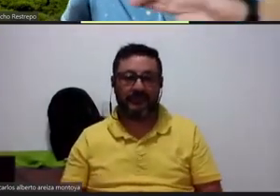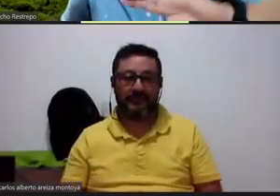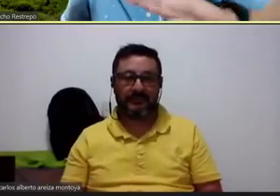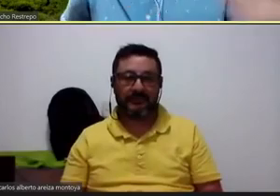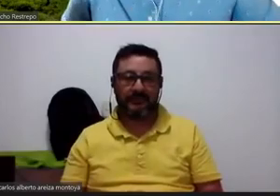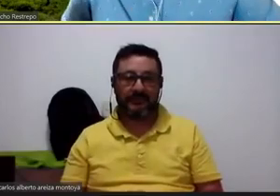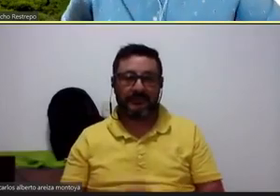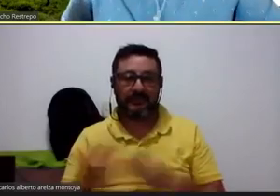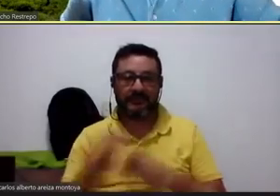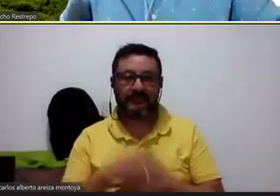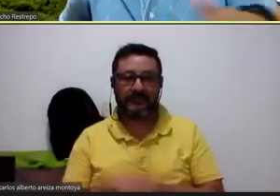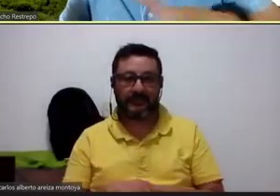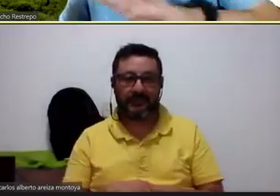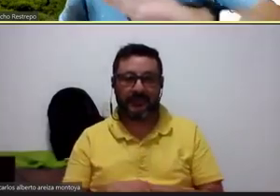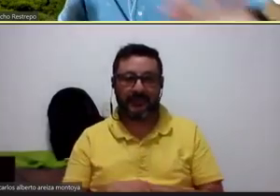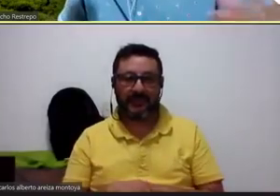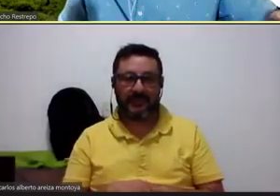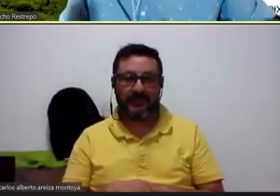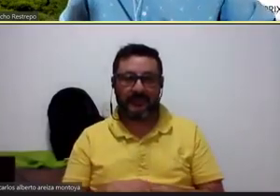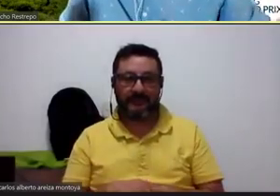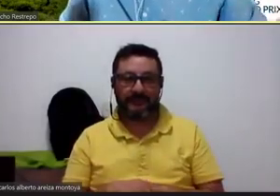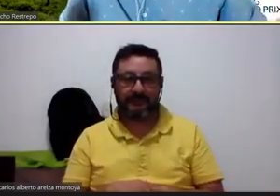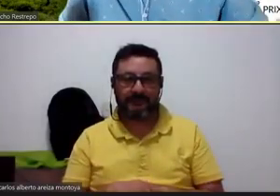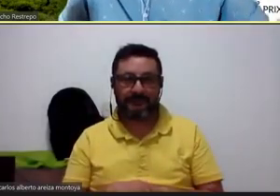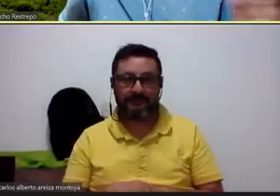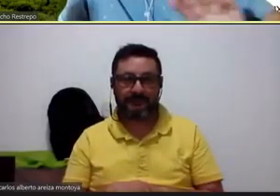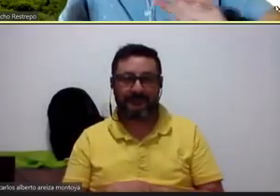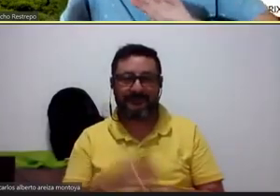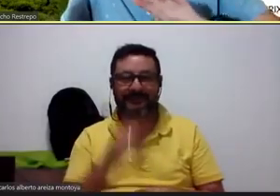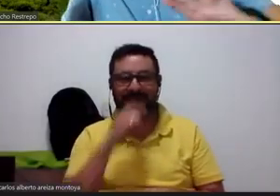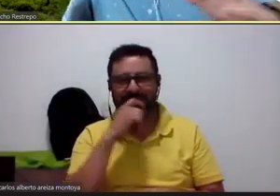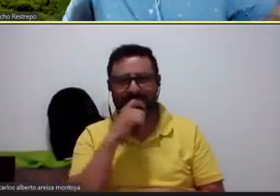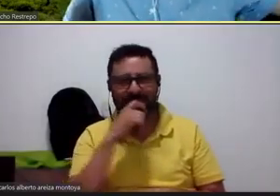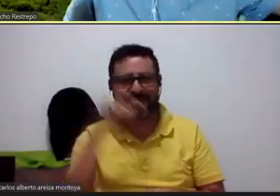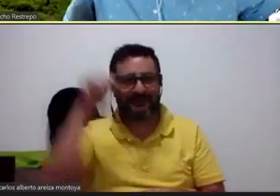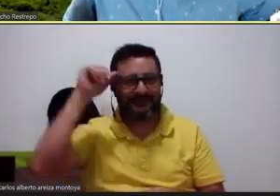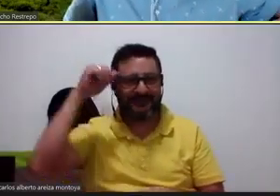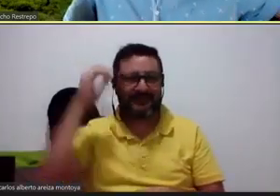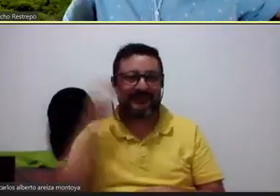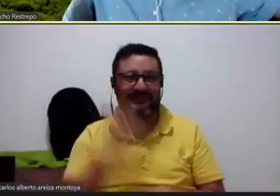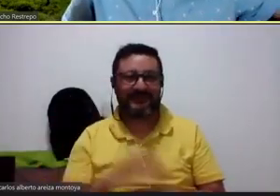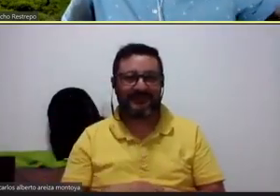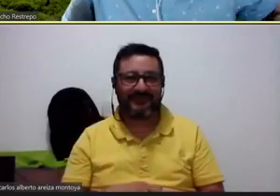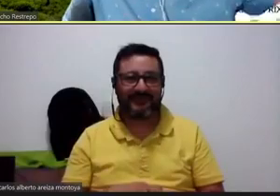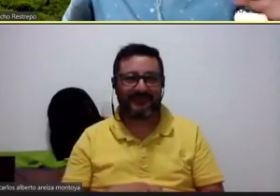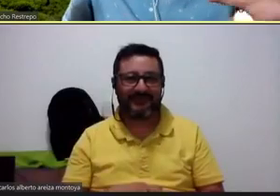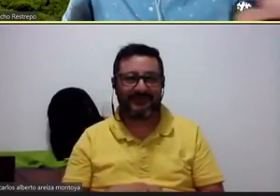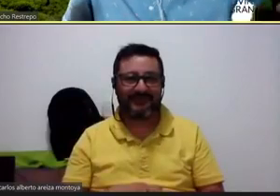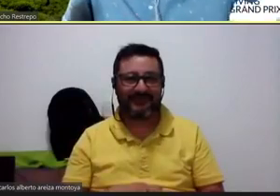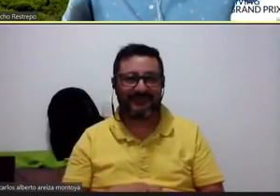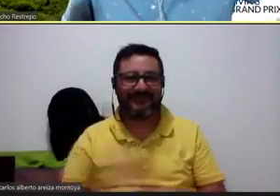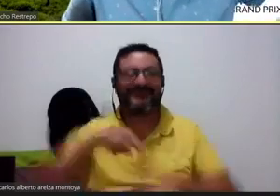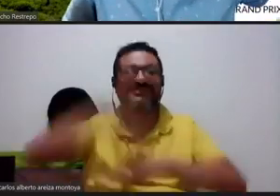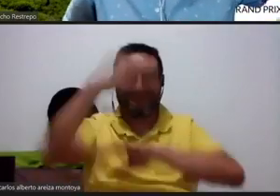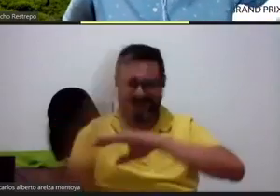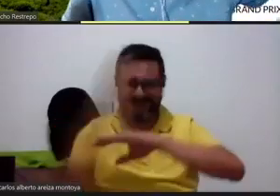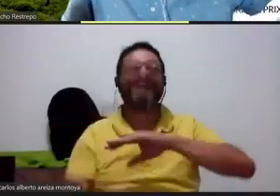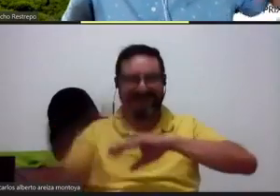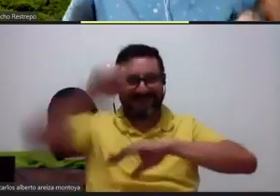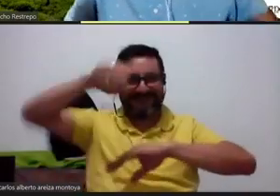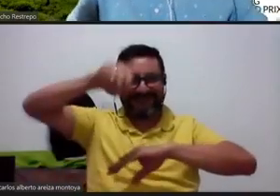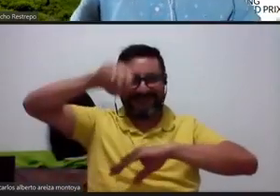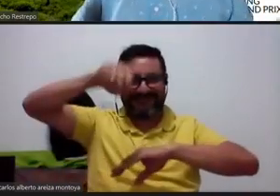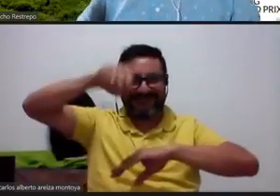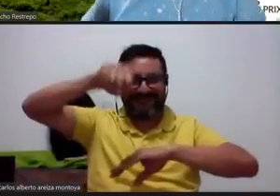Si no estoy mal, no sé si Carlos lo recuerde o Caro, habló como de 54.000 en la vida, 54.000 o